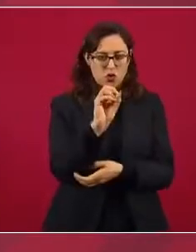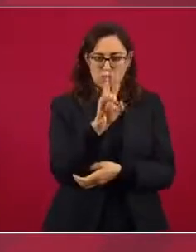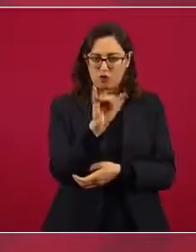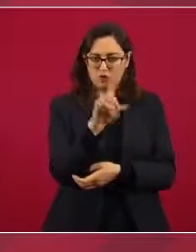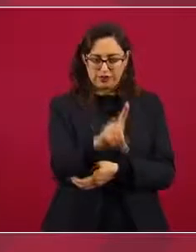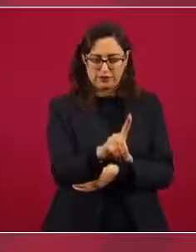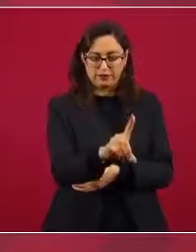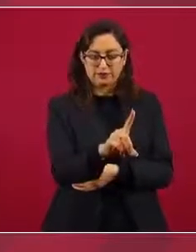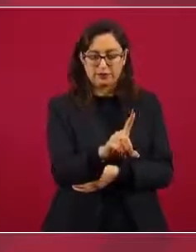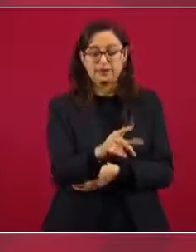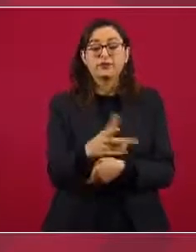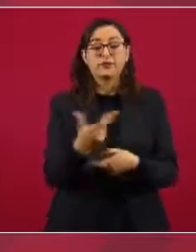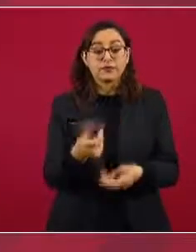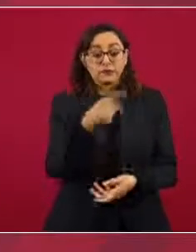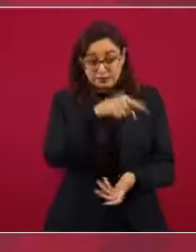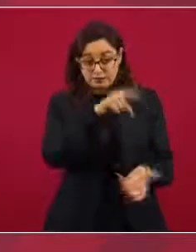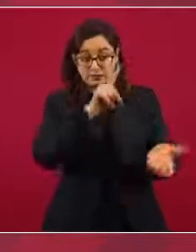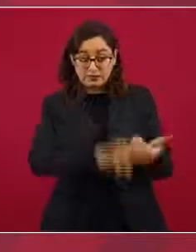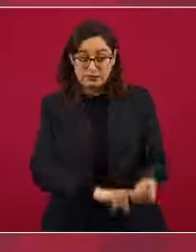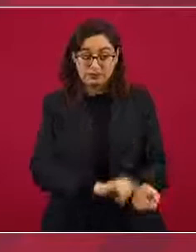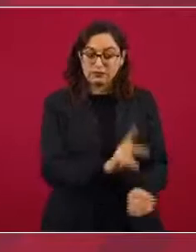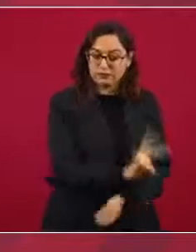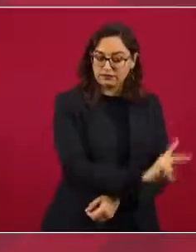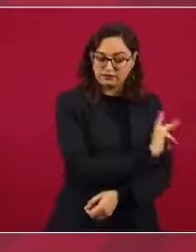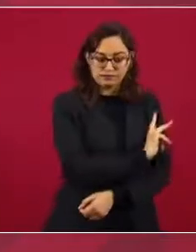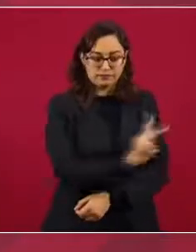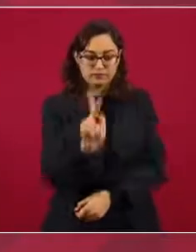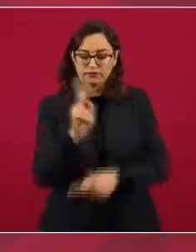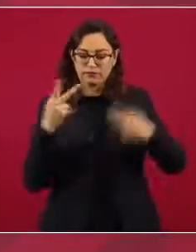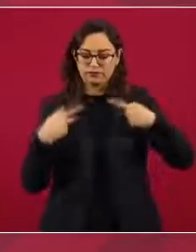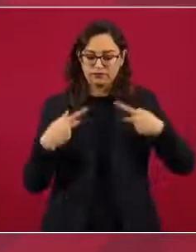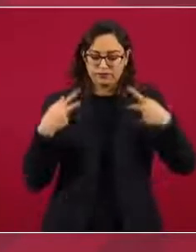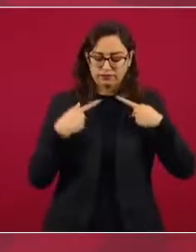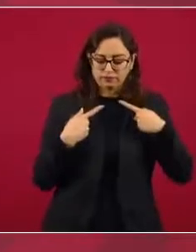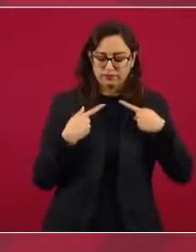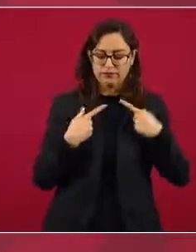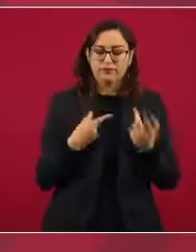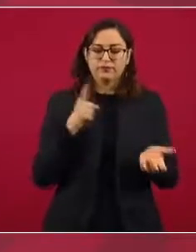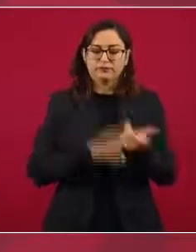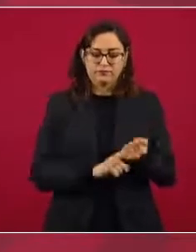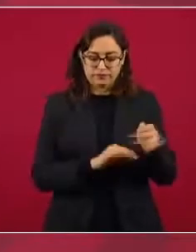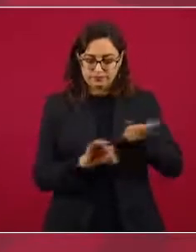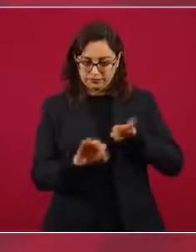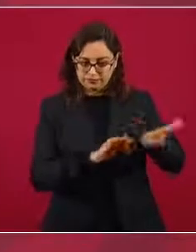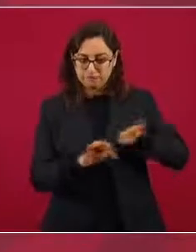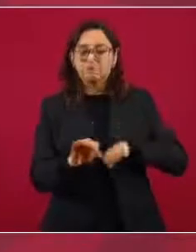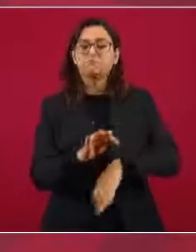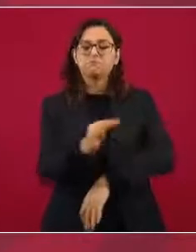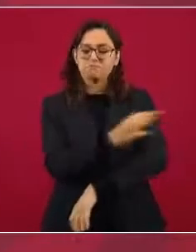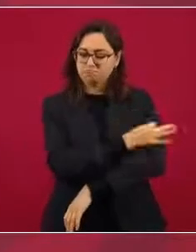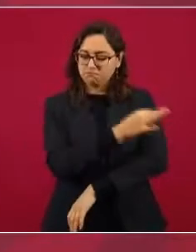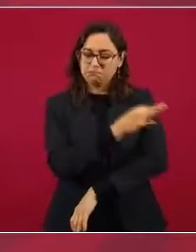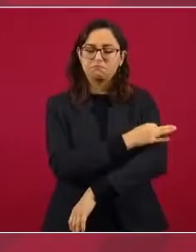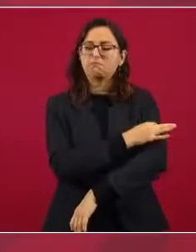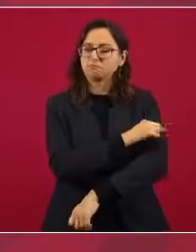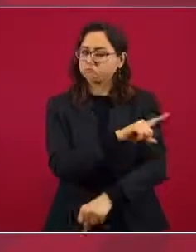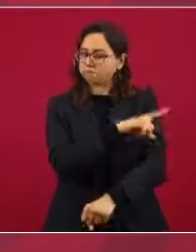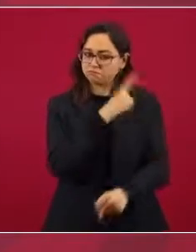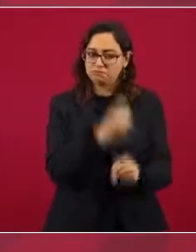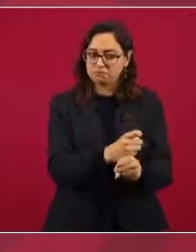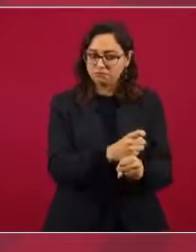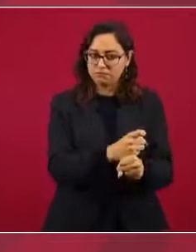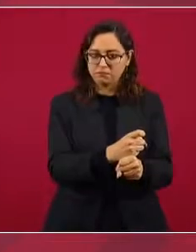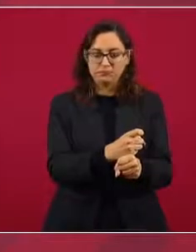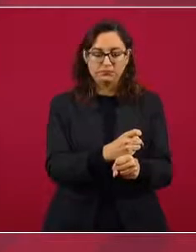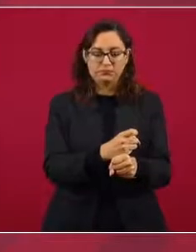Entonces, todos los trabajadores de estos 980 hospitales van a ser vacunados. Son